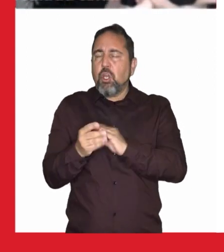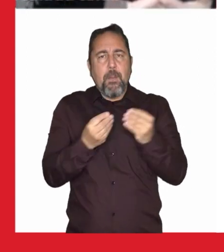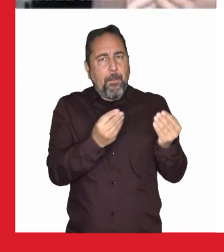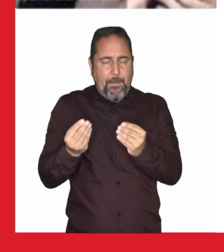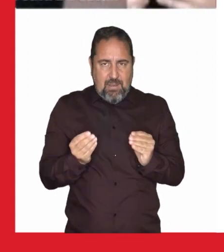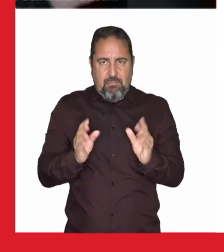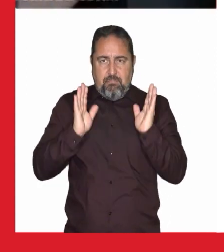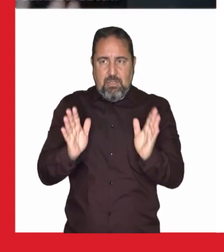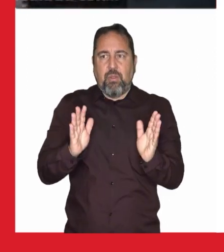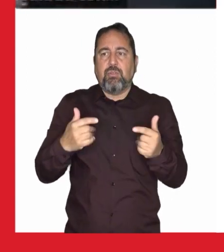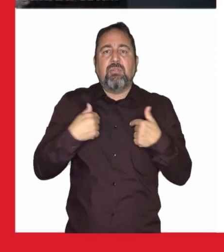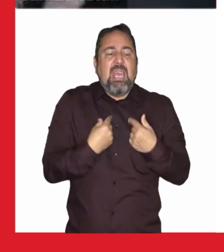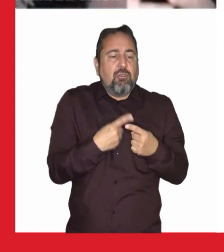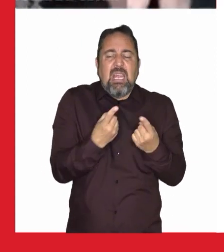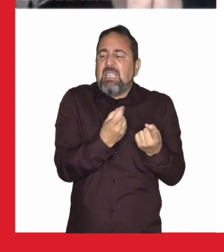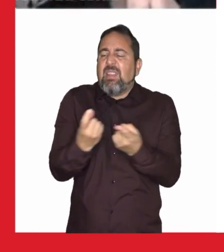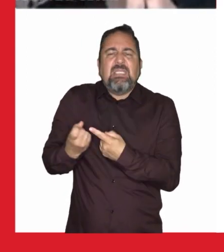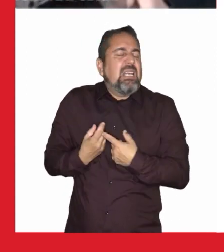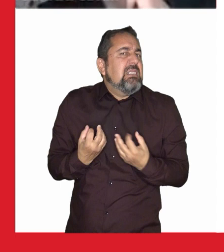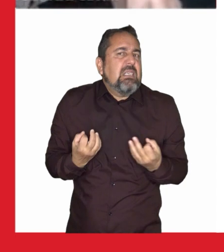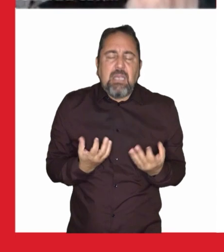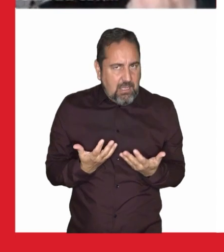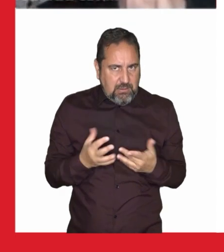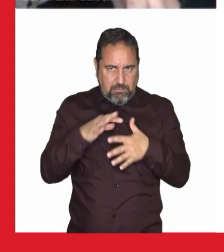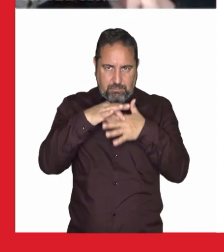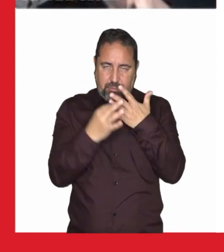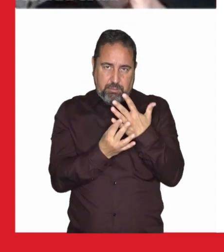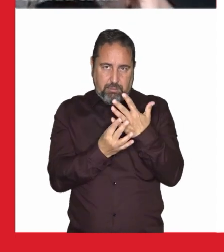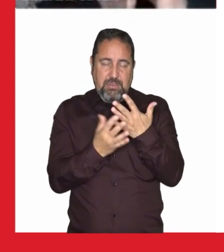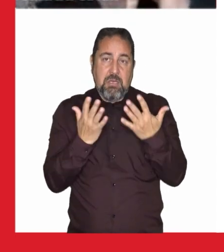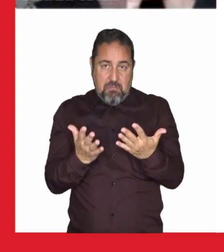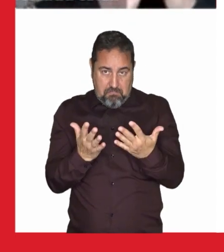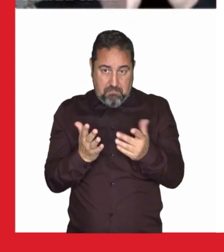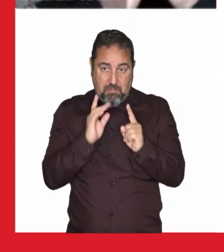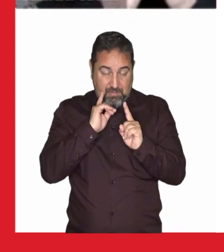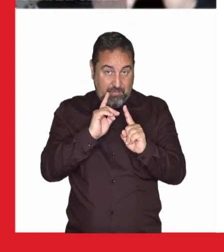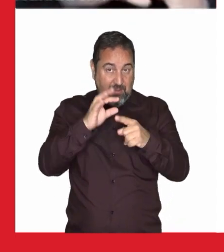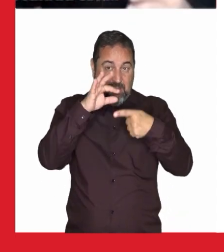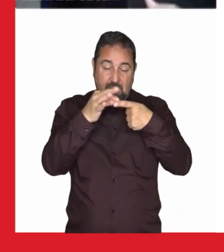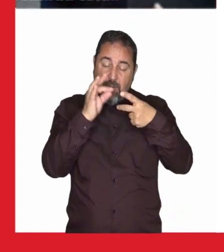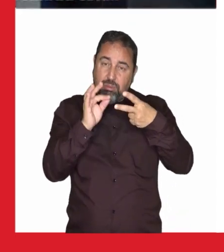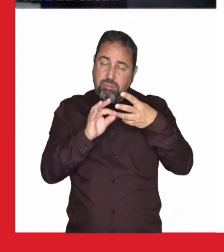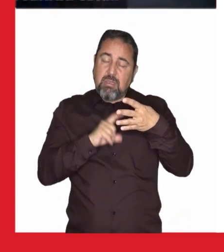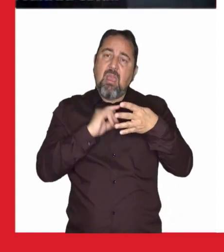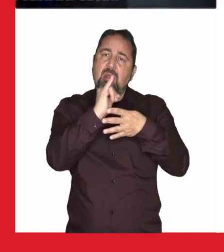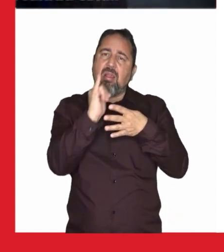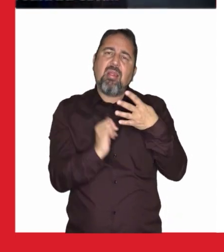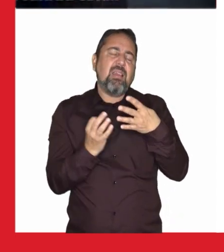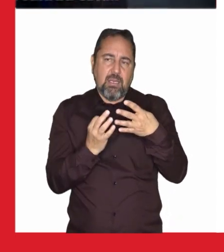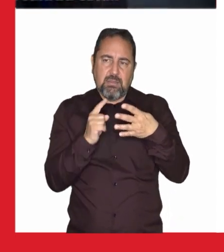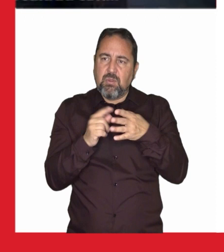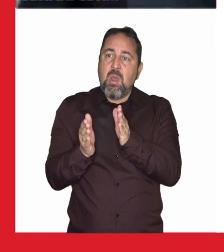bien planificados y muy bien gestionados. ¿Vale? Entonces, ¿qué recursos necesitas? Tienes que tener muy claro cómo listarte